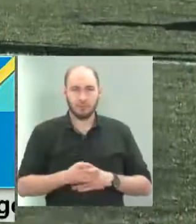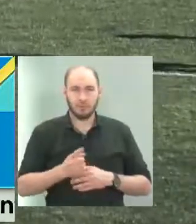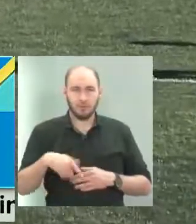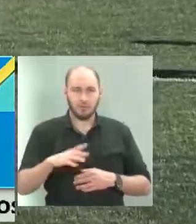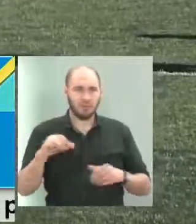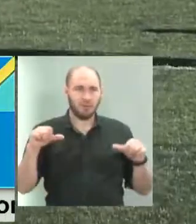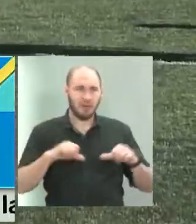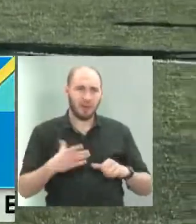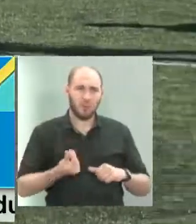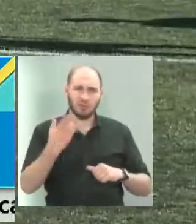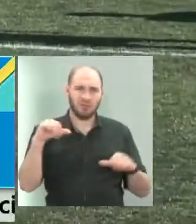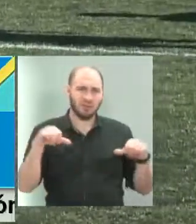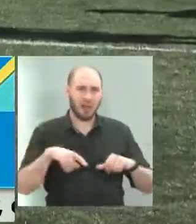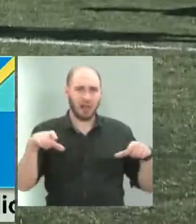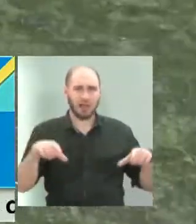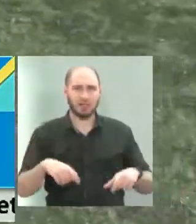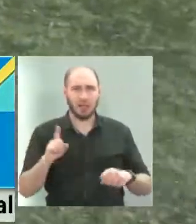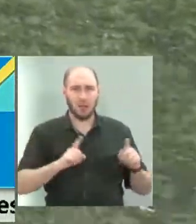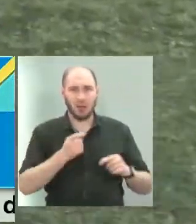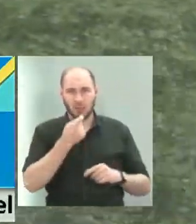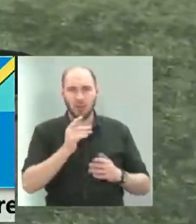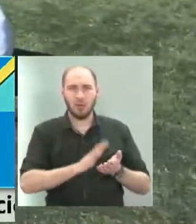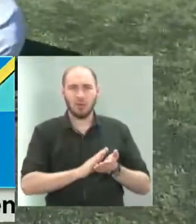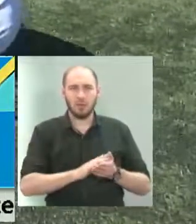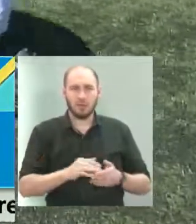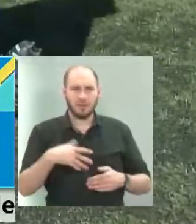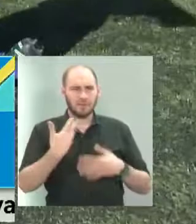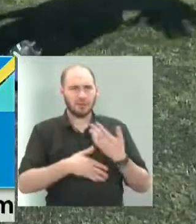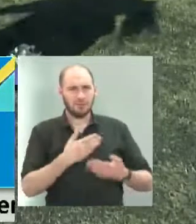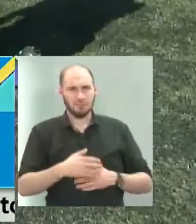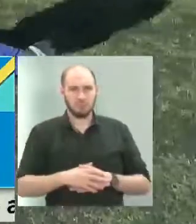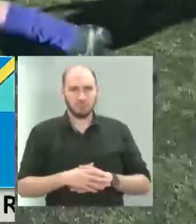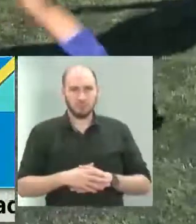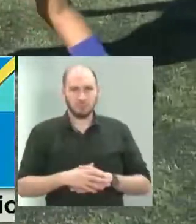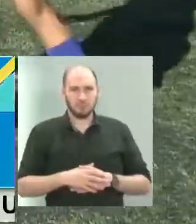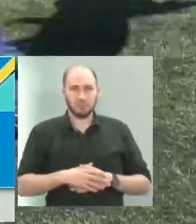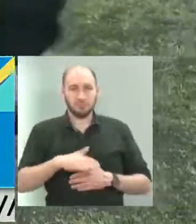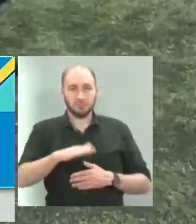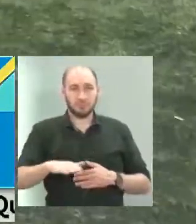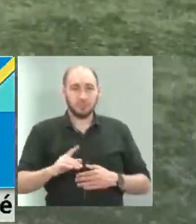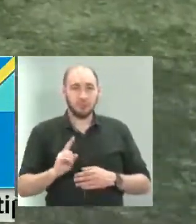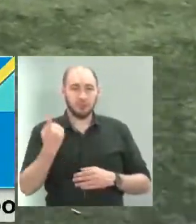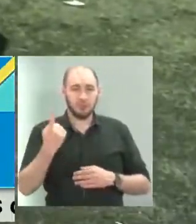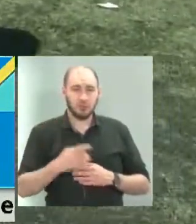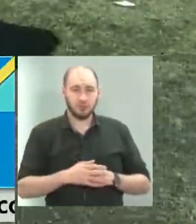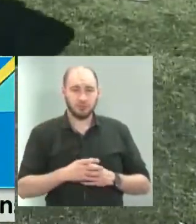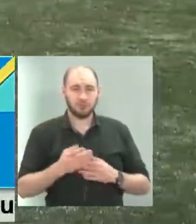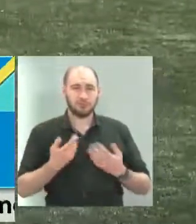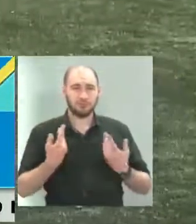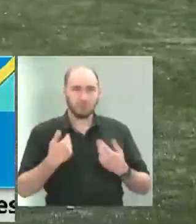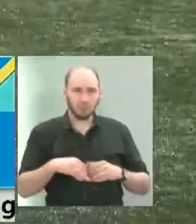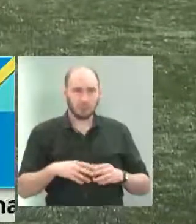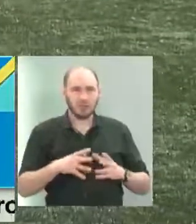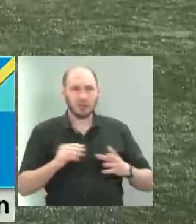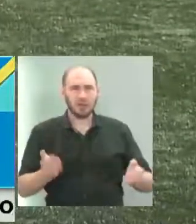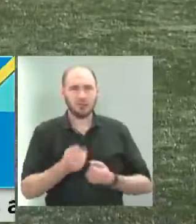muy mal muchas veces, en algunas canchas como han experimentado, con agresiones y demás. El chico solo, ¿no? El chico normal, no porque venga al rugby,